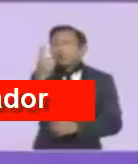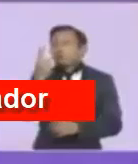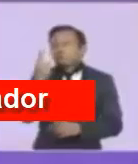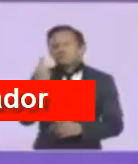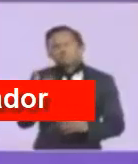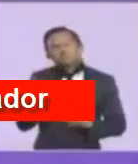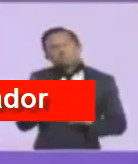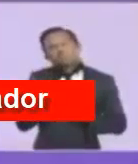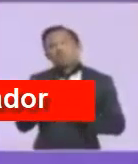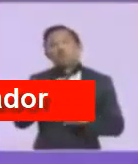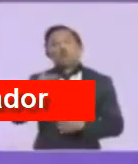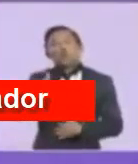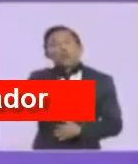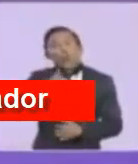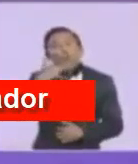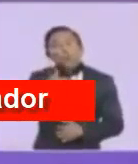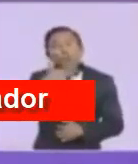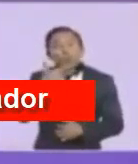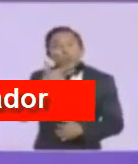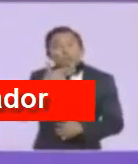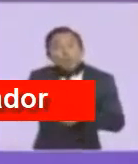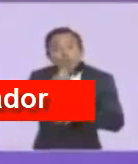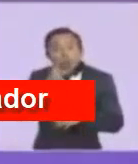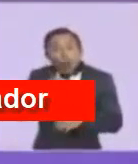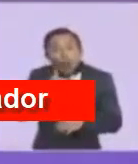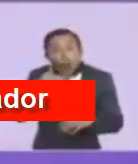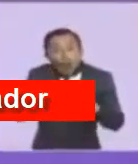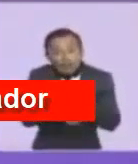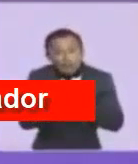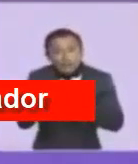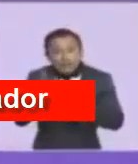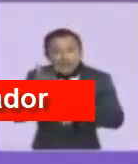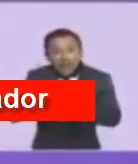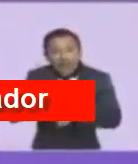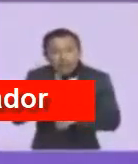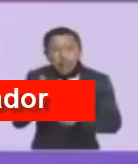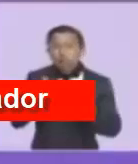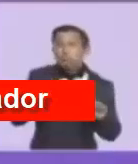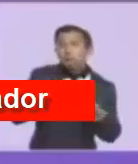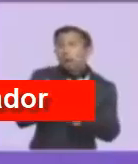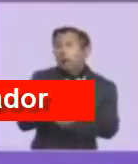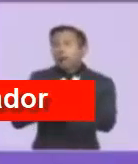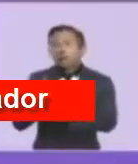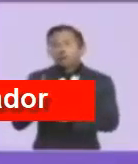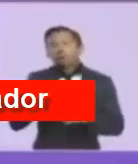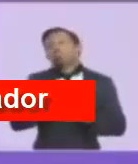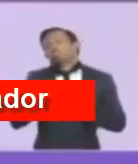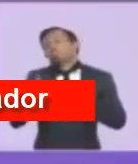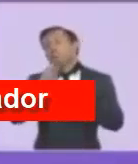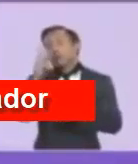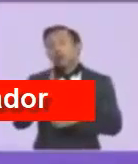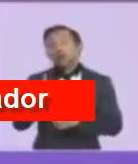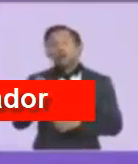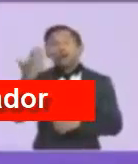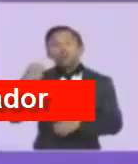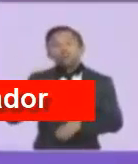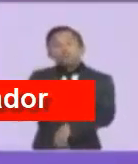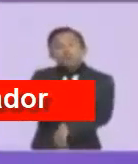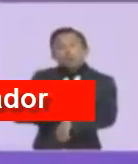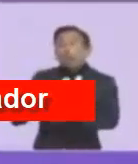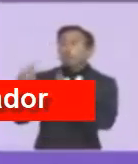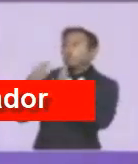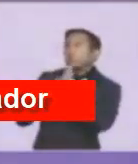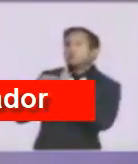pasa nada. Eso nos dijo el tribunal y eso nos dice la presencia del Bronco en el debate. Sí. Número dos, las propuestas que